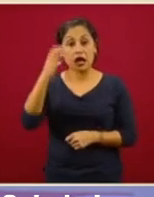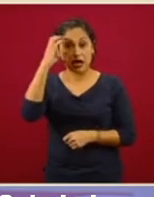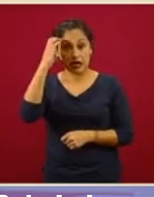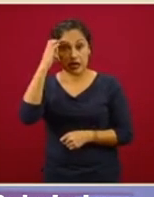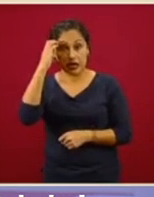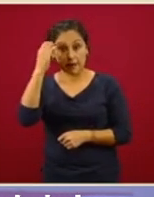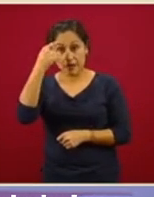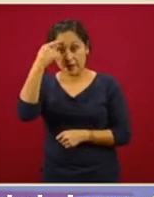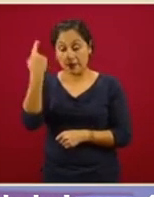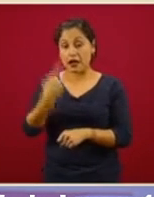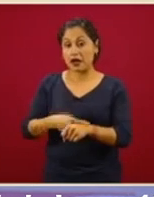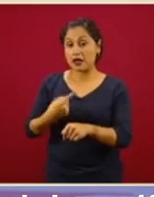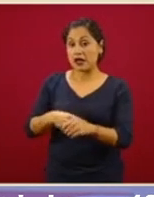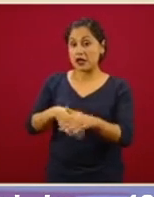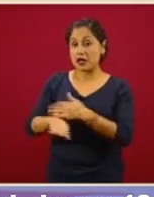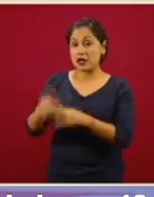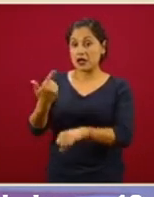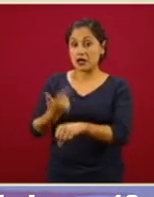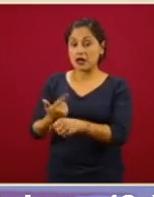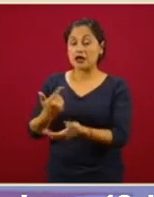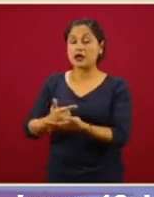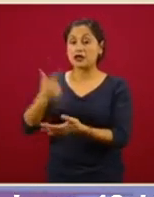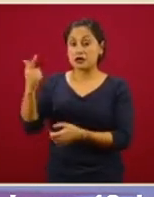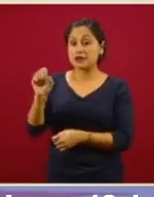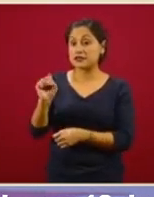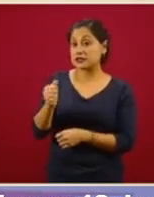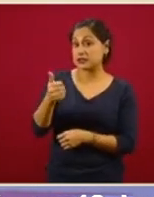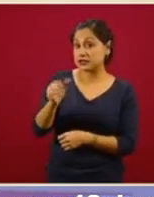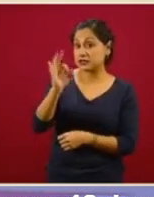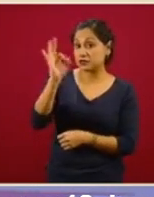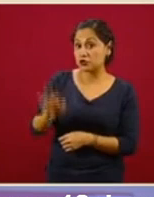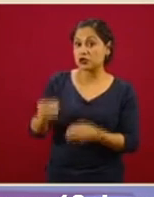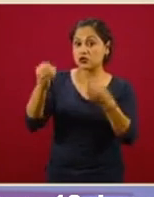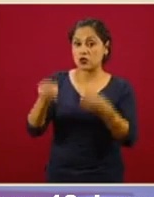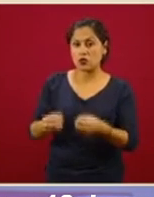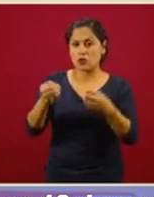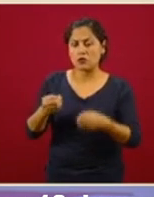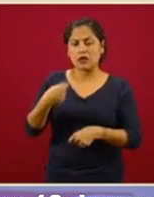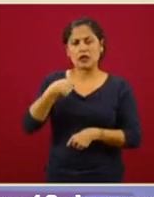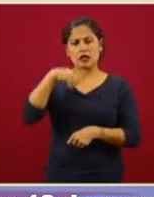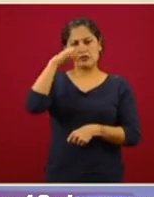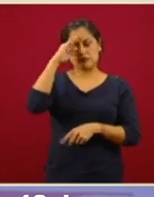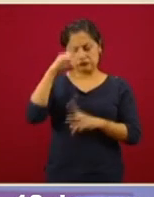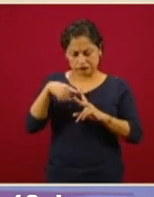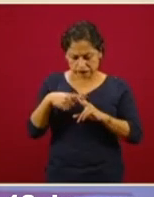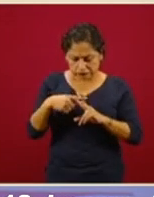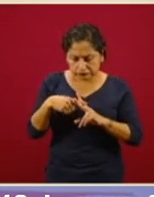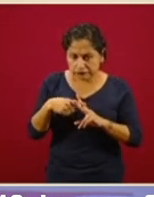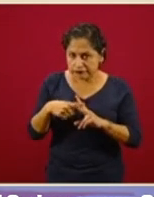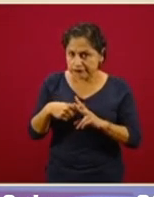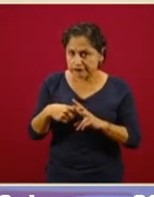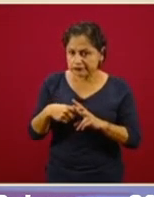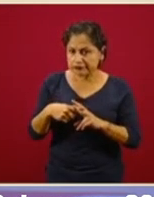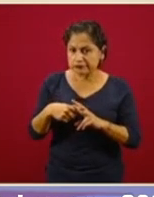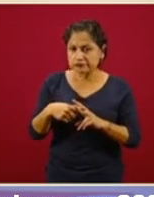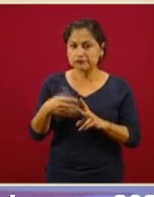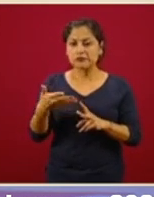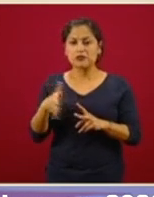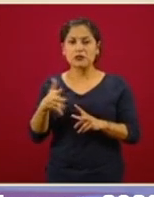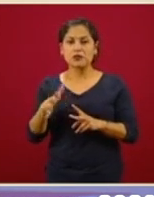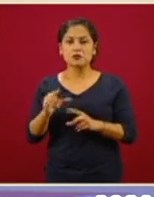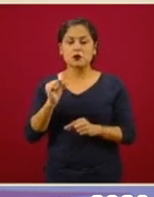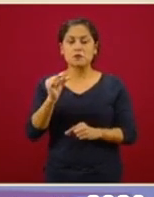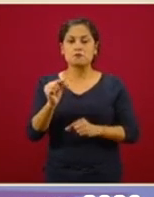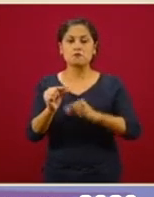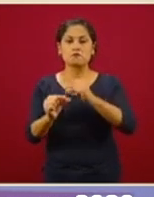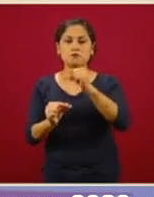se reporta una ocupación del 66%. En este caso, bueno, estaríamos hablando de una eventual, poco a poco se empieza a acercar a la